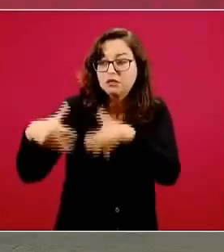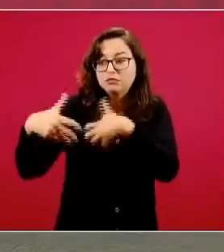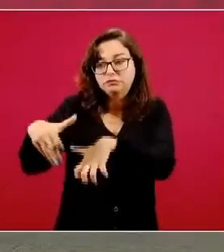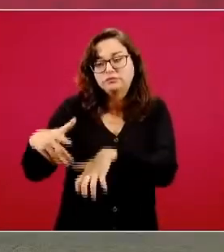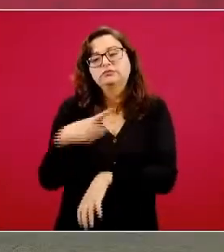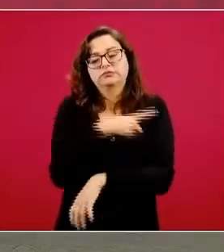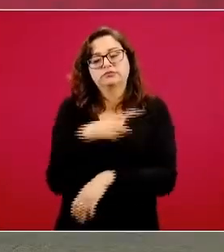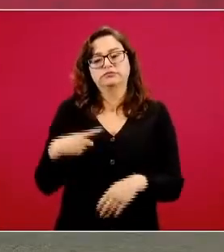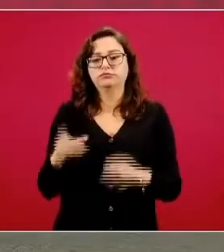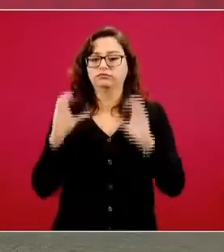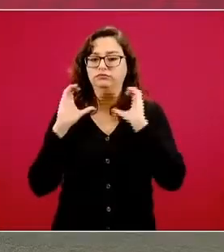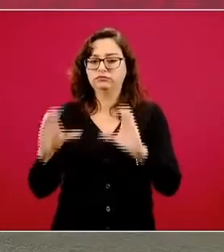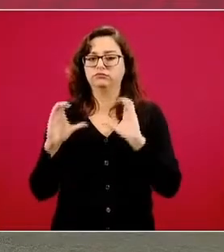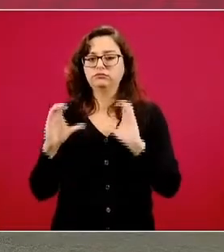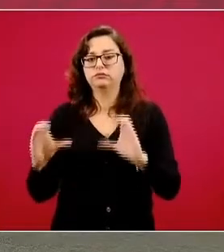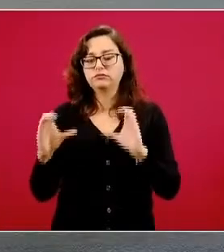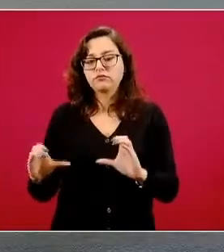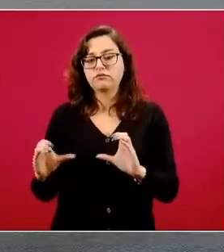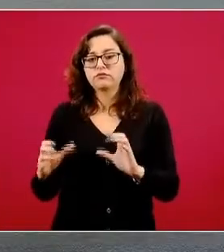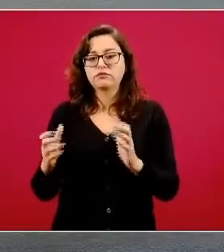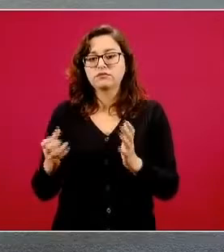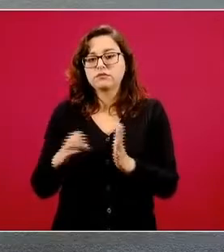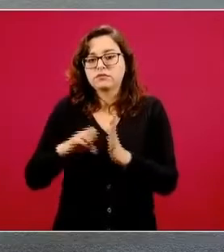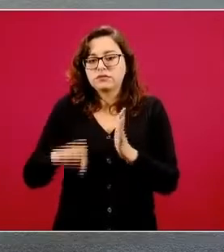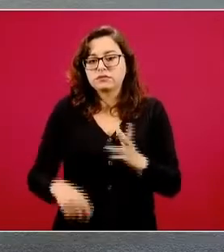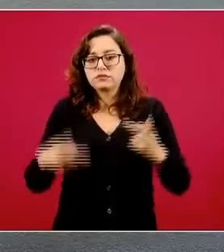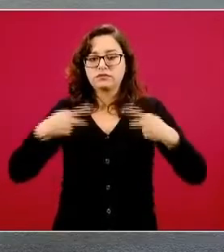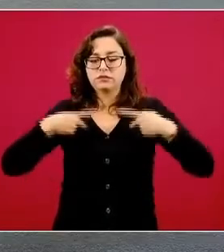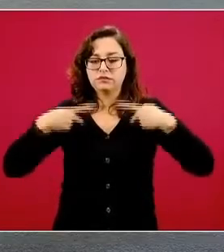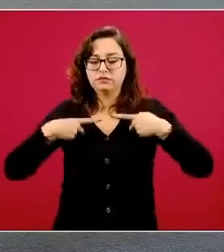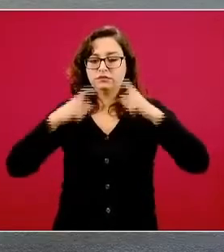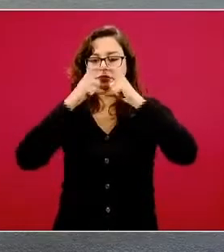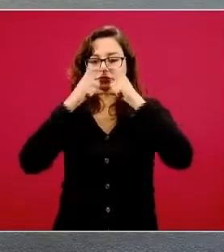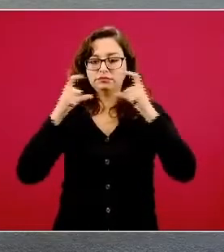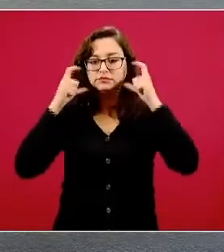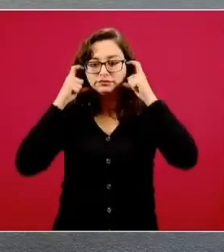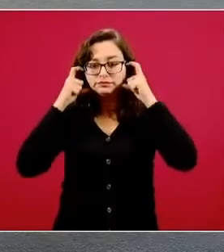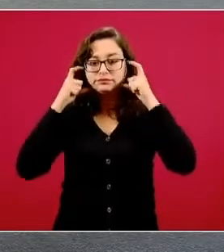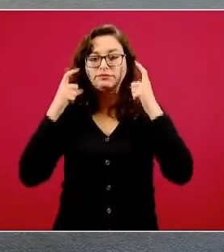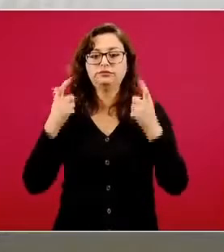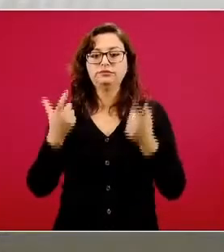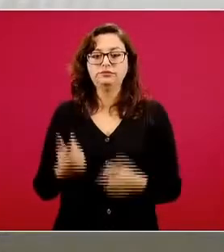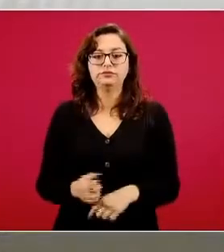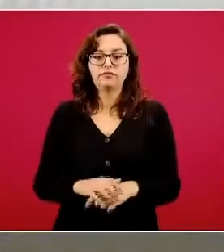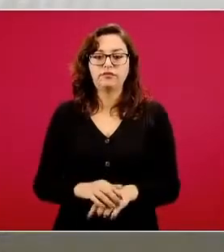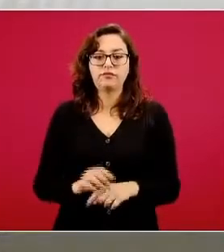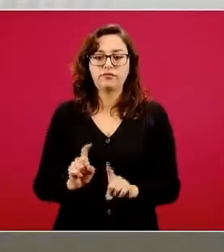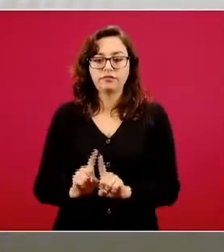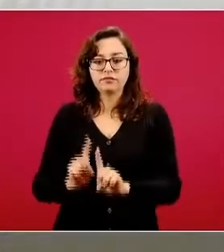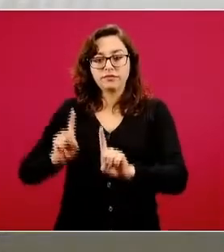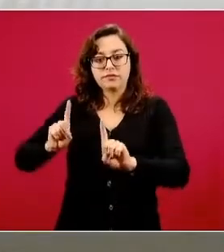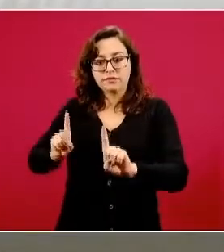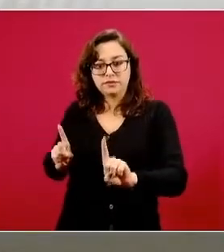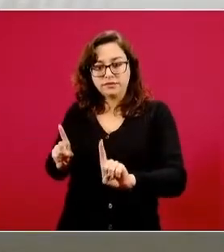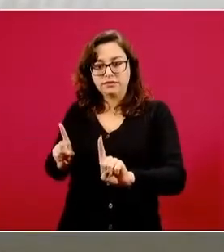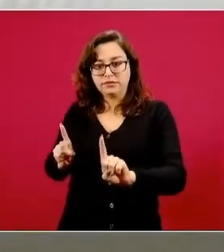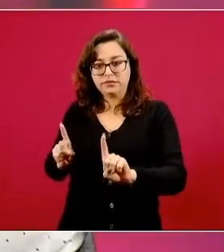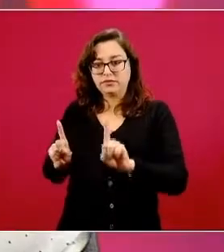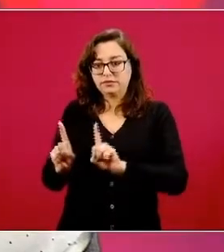como que las personas usen el cubreboca, estén un poquito